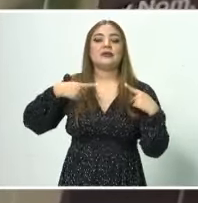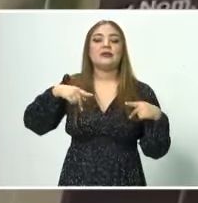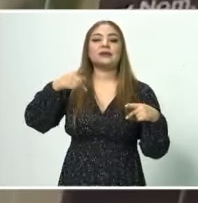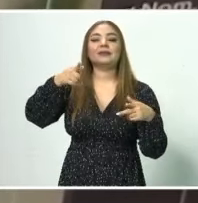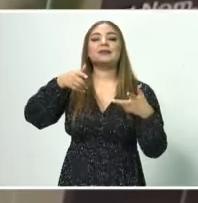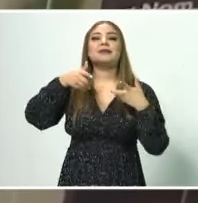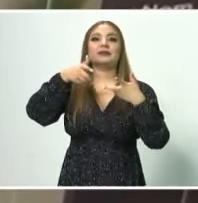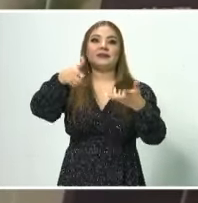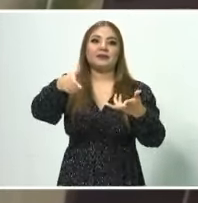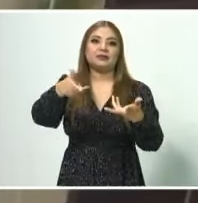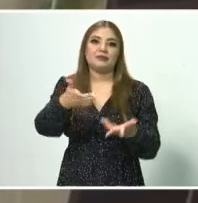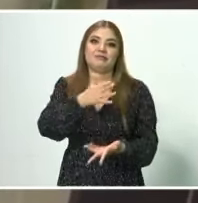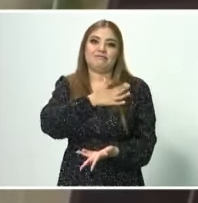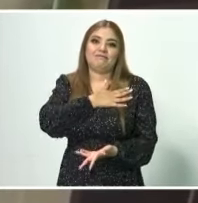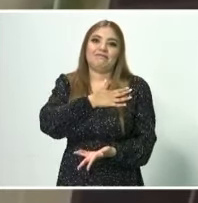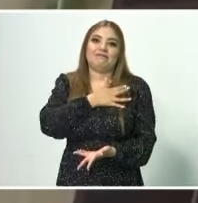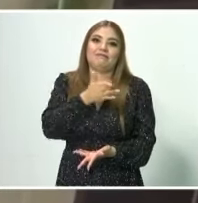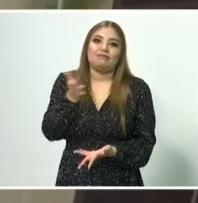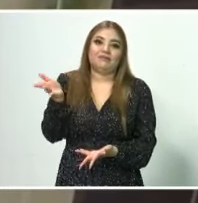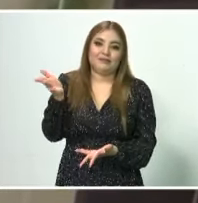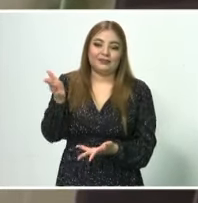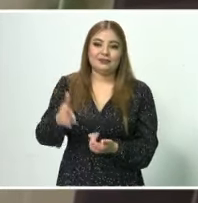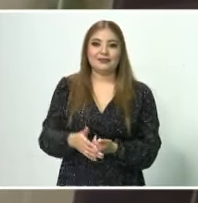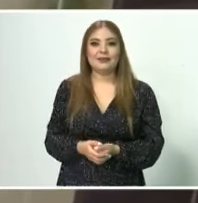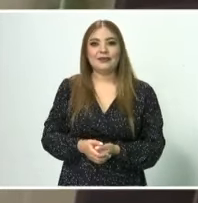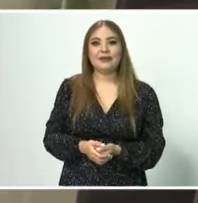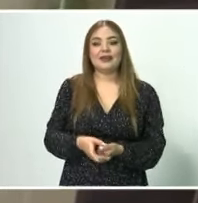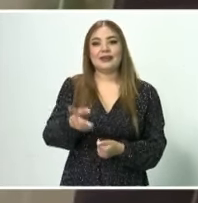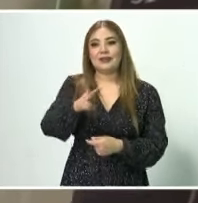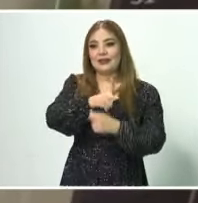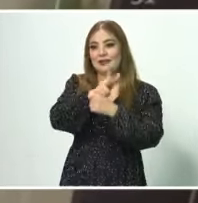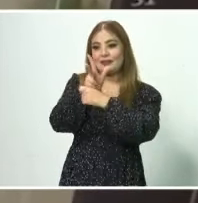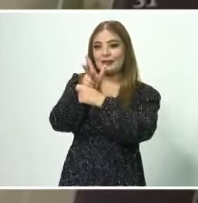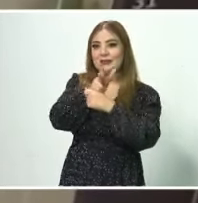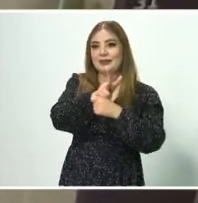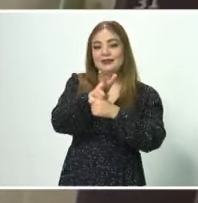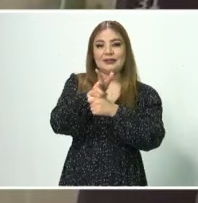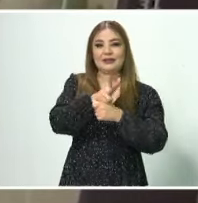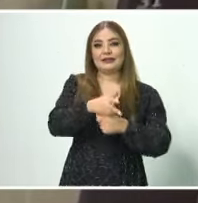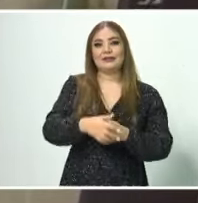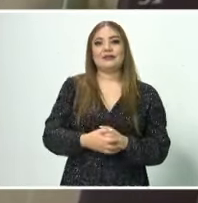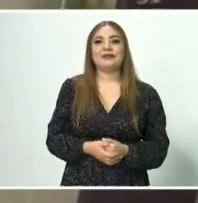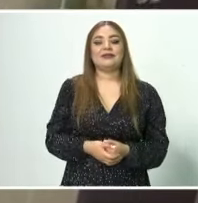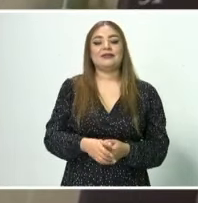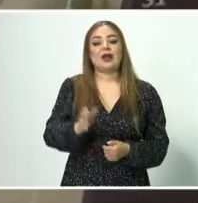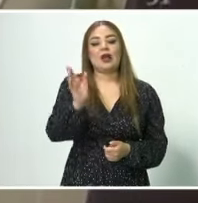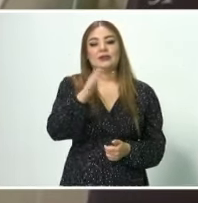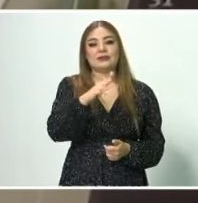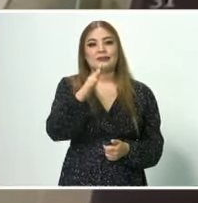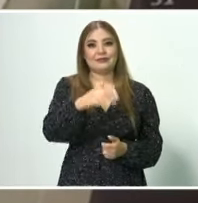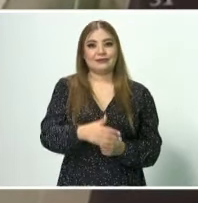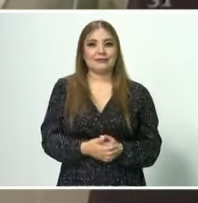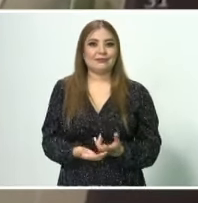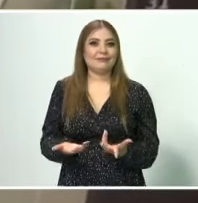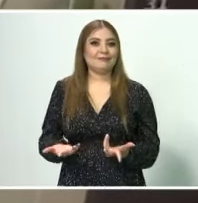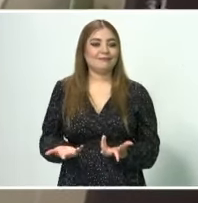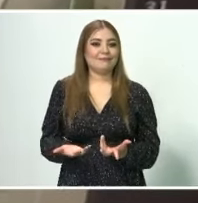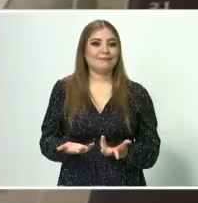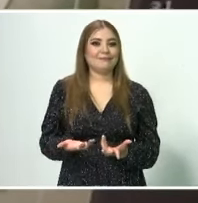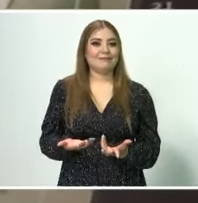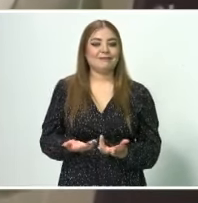justamente Y bueno pues además Valeria Pues que fue captada por las cámaras de seguridad Oye Kirk en verdad